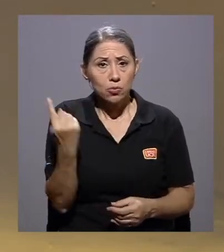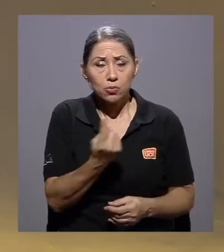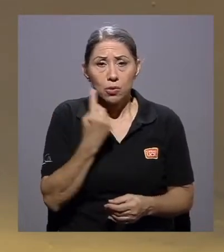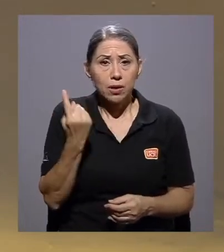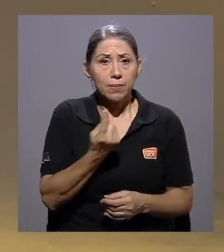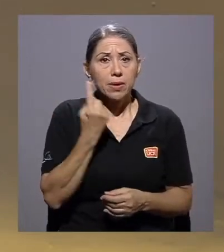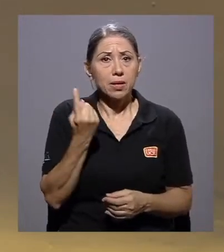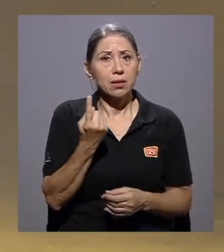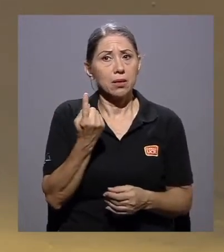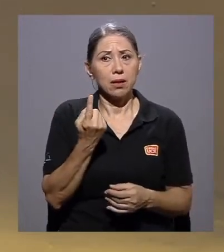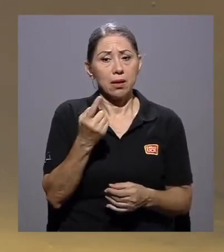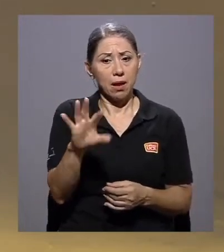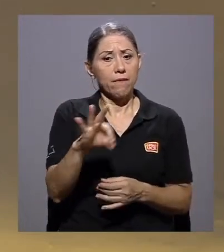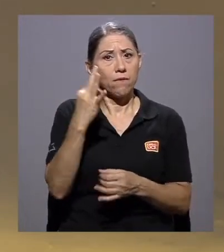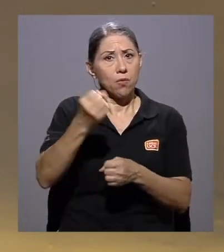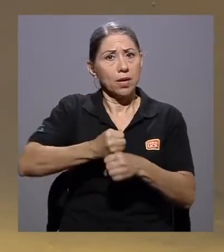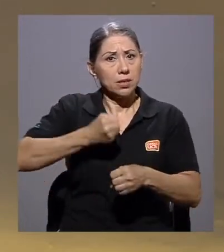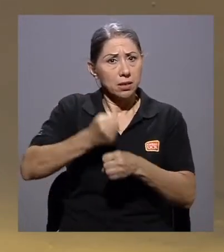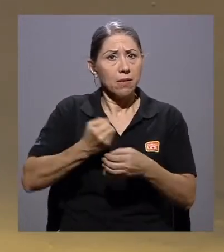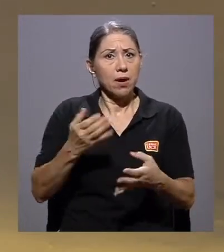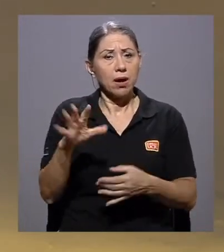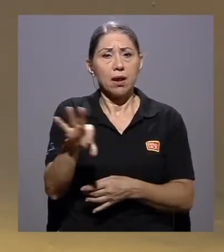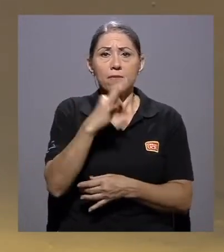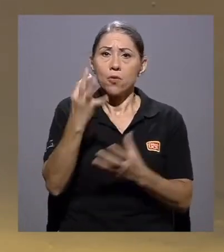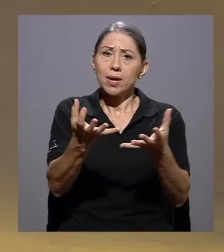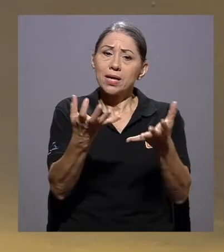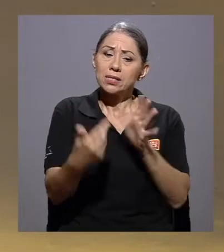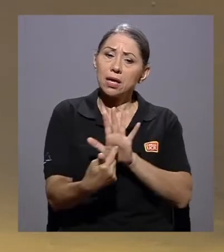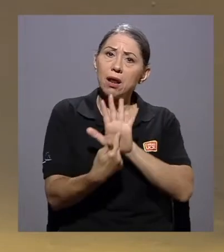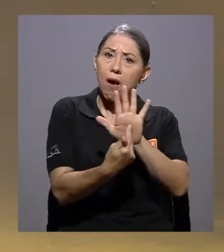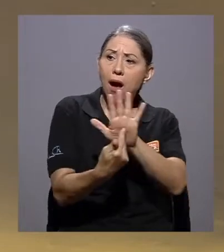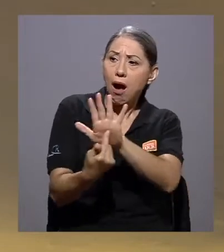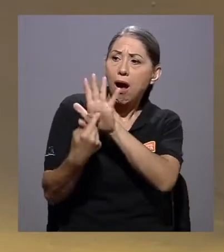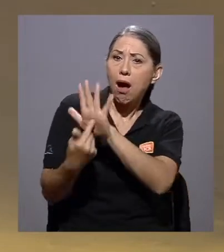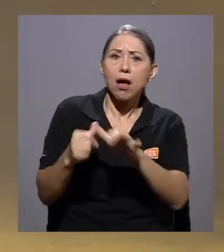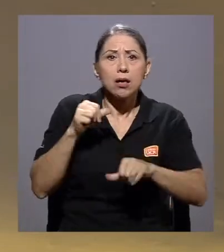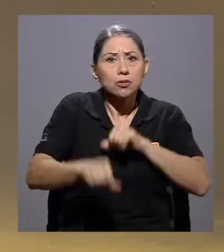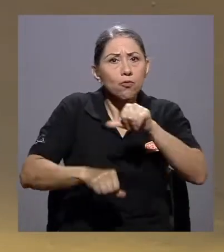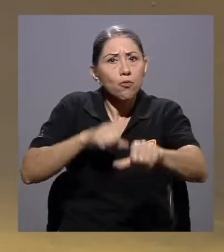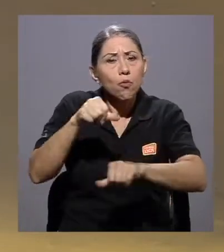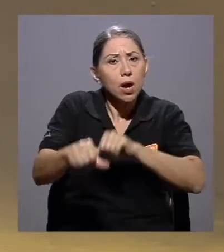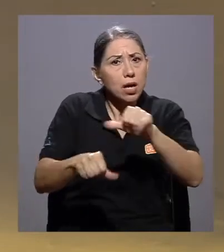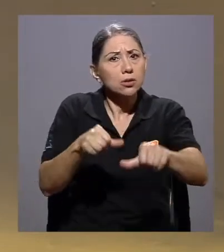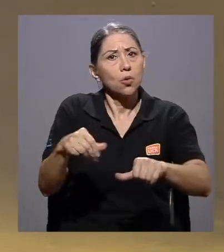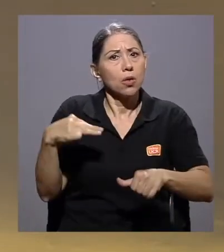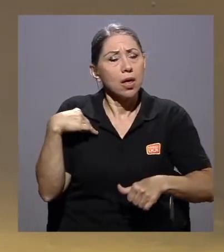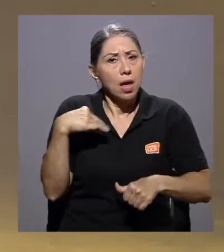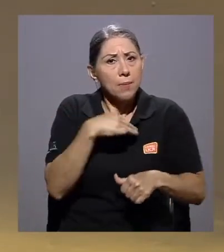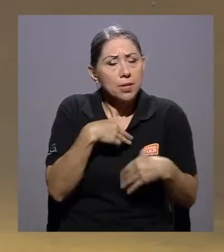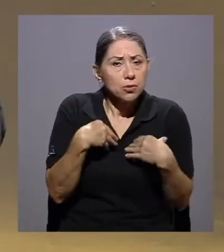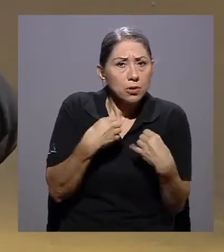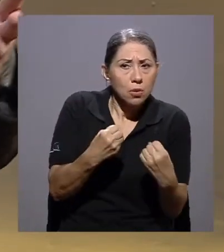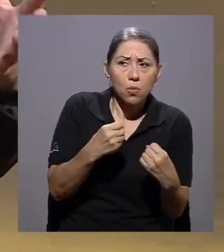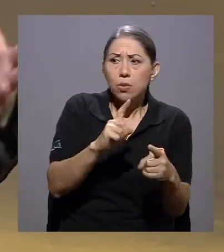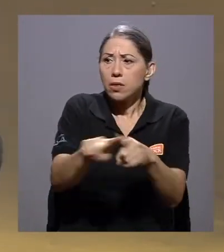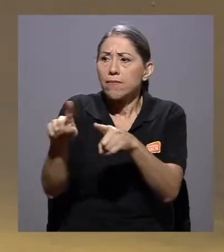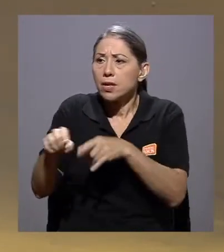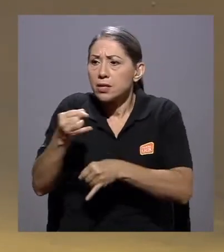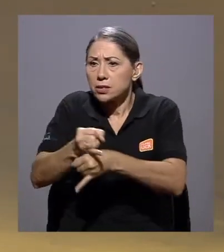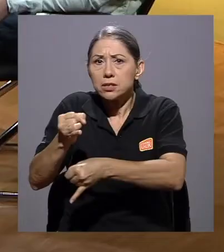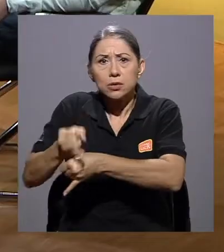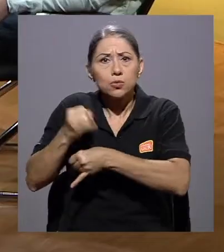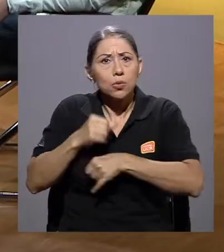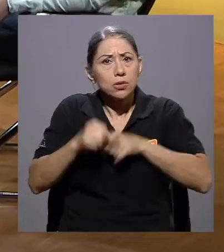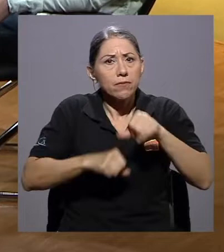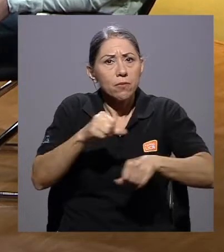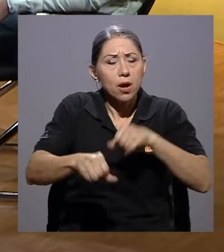solo en la forma en que se trabaja o se quiere visibilizar el esfuerzo sanitario, el esfuerzo de salud, sino es que los demás instituciones